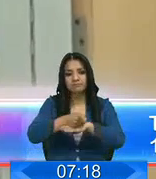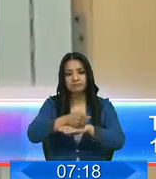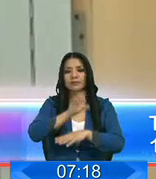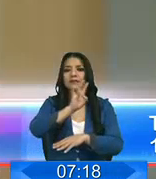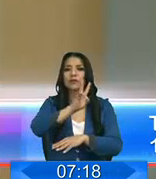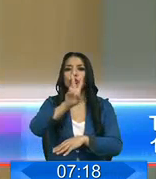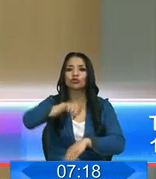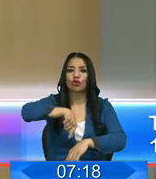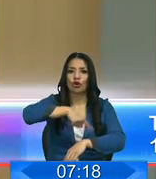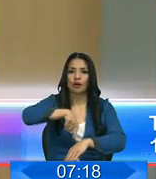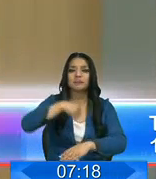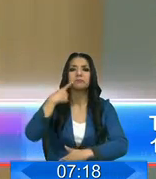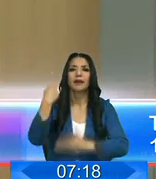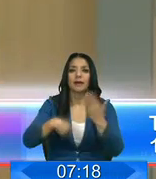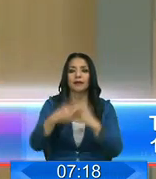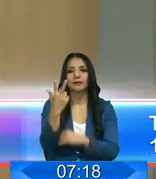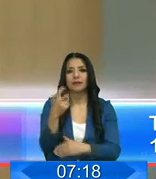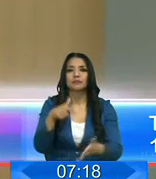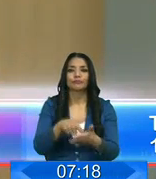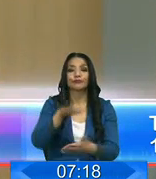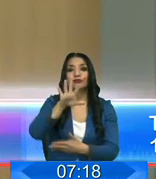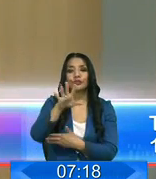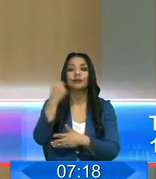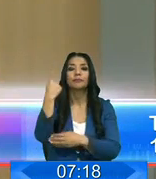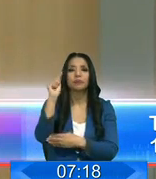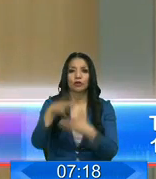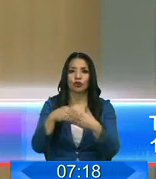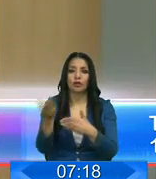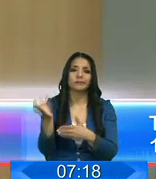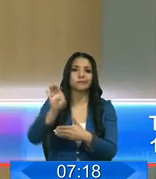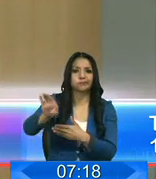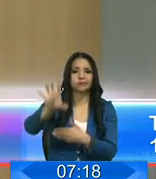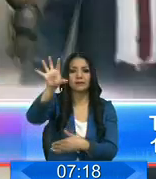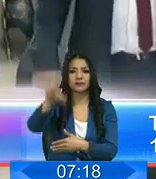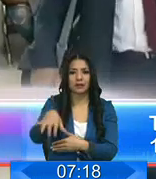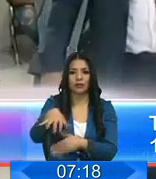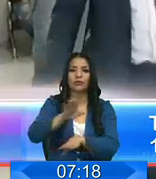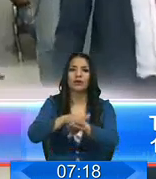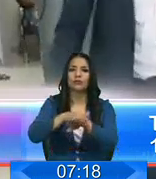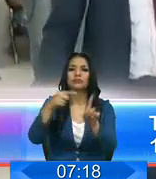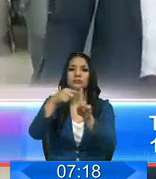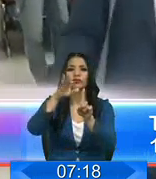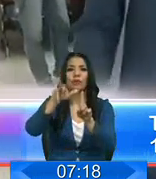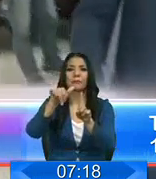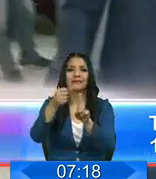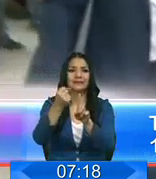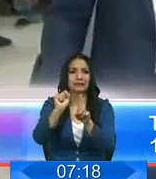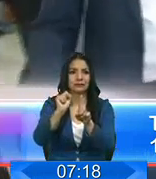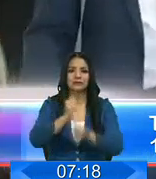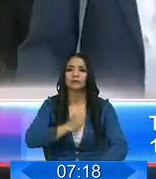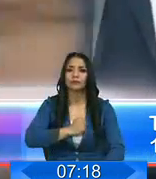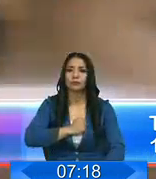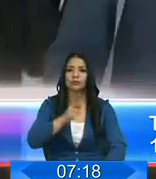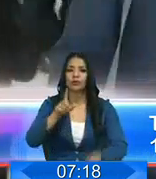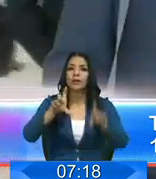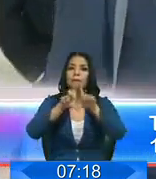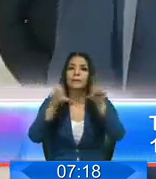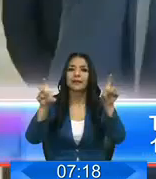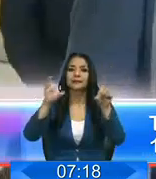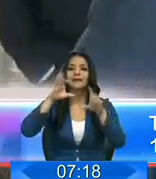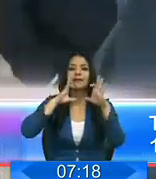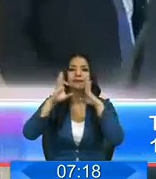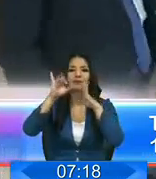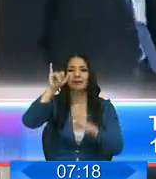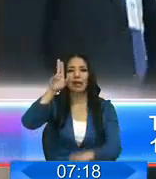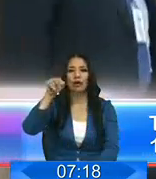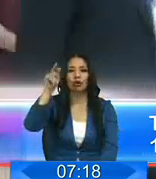para consignar los 13.5 millones de dólares al Estado ecuatoriano por parte de Tomisla Topic, propietario de la empresa Telconet. Dicho